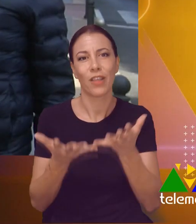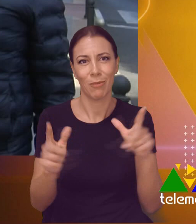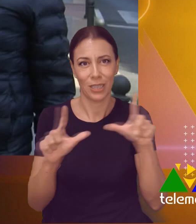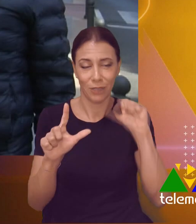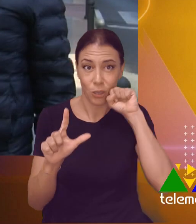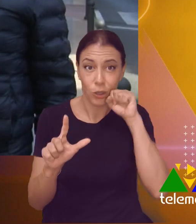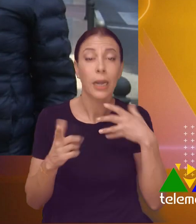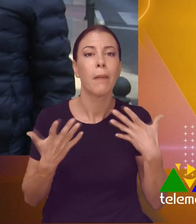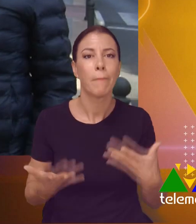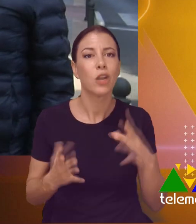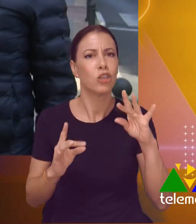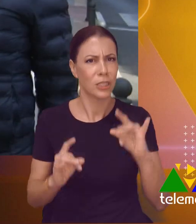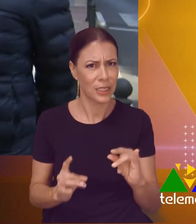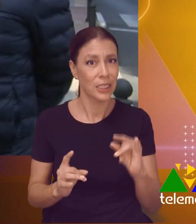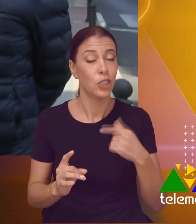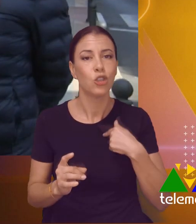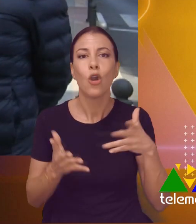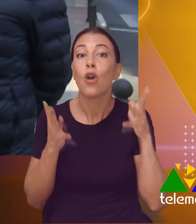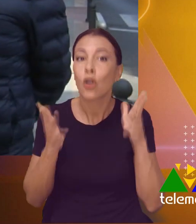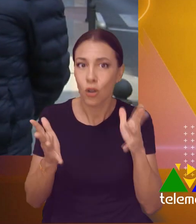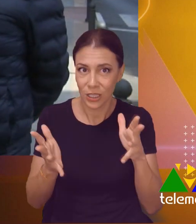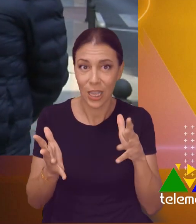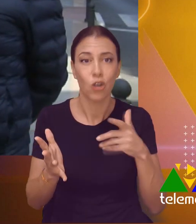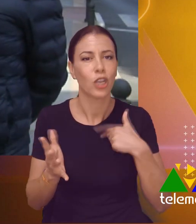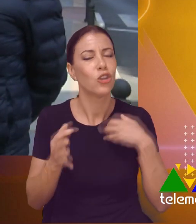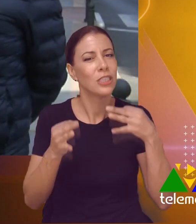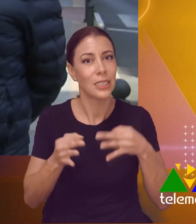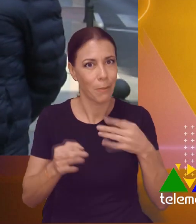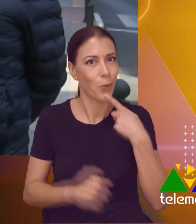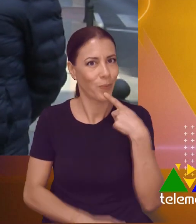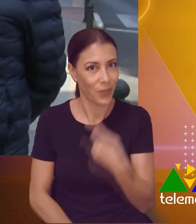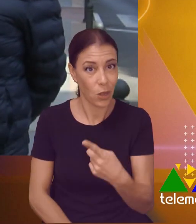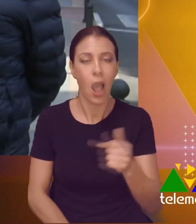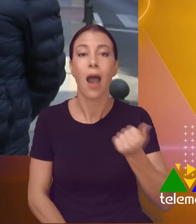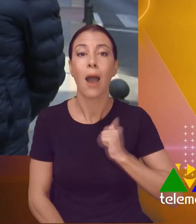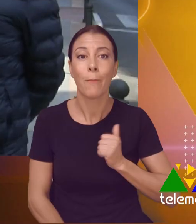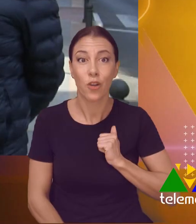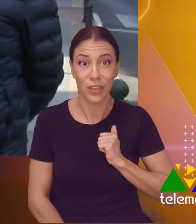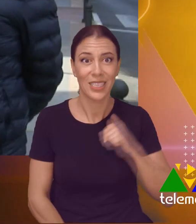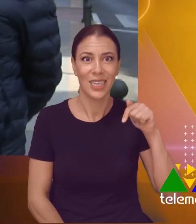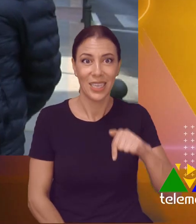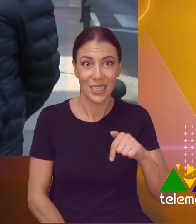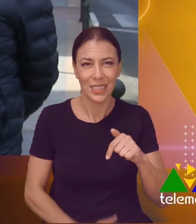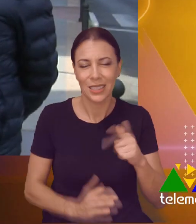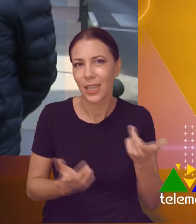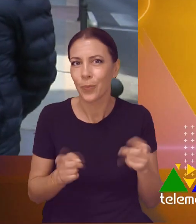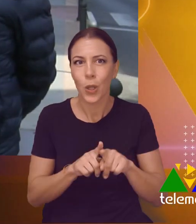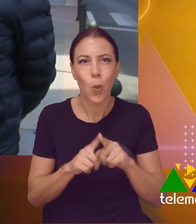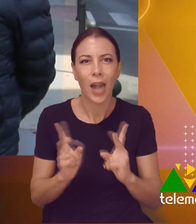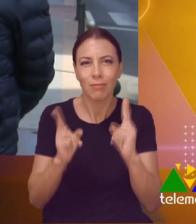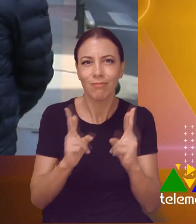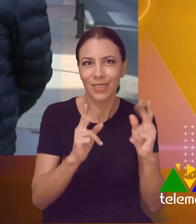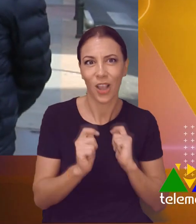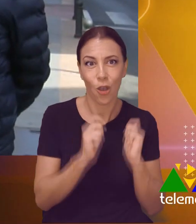con la recomendación que les venimos haciendo últimamente. Aprovechen este pequeño documento que nosotros les ofrecemos para visitar estos